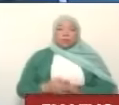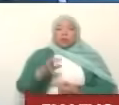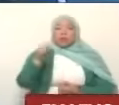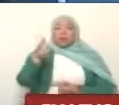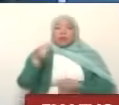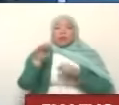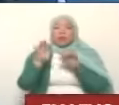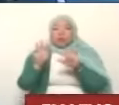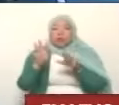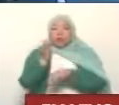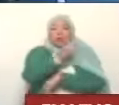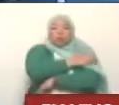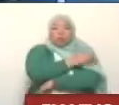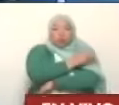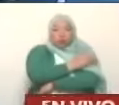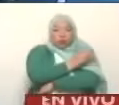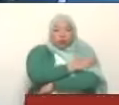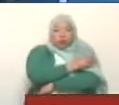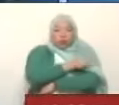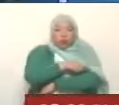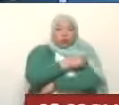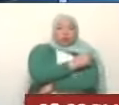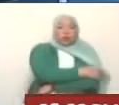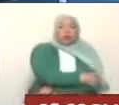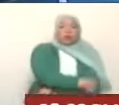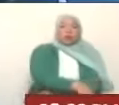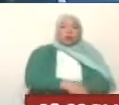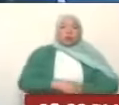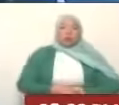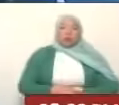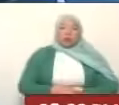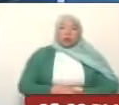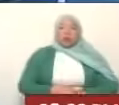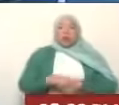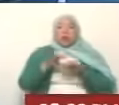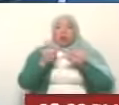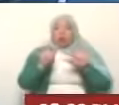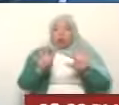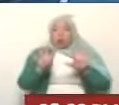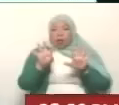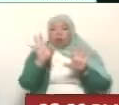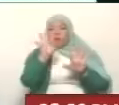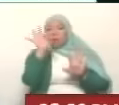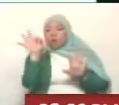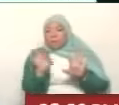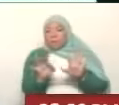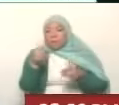19 opositores. Está bien, pero tienen 9 patarucos para 19%.